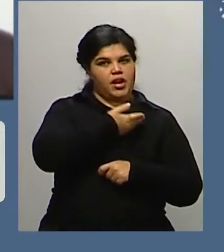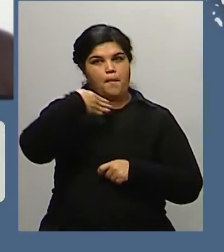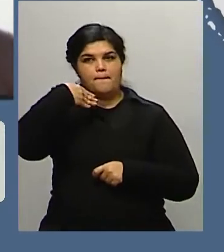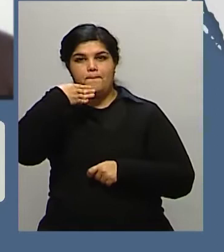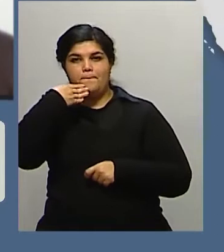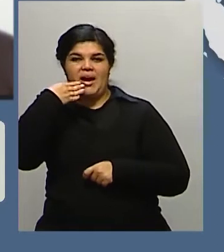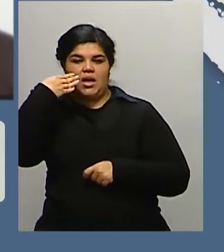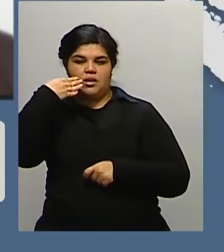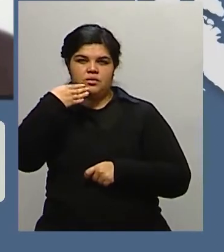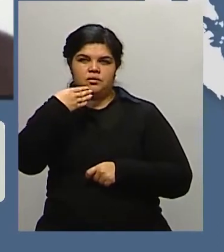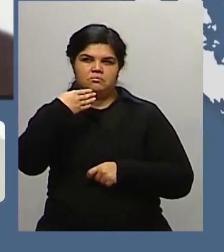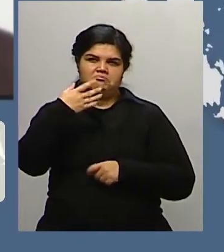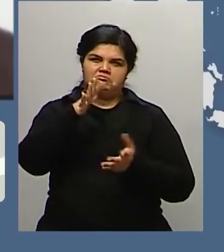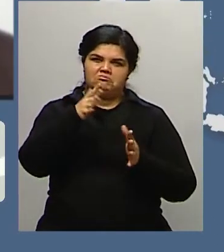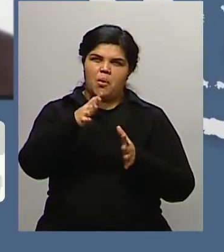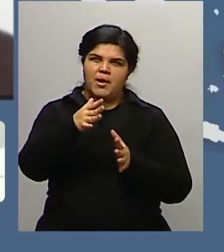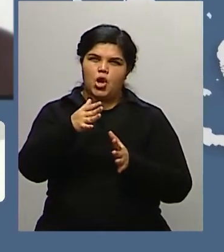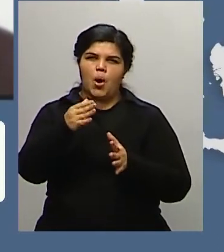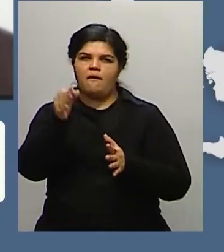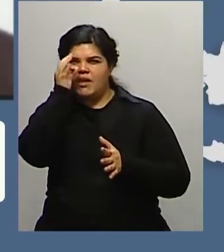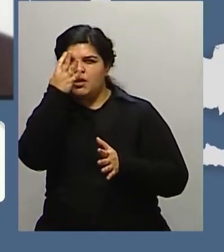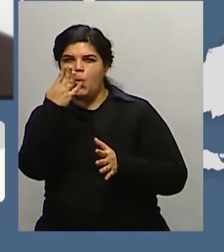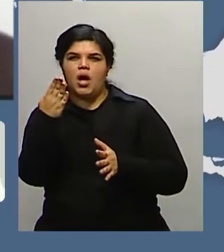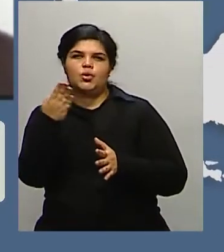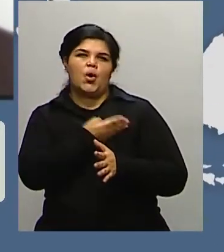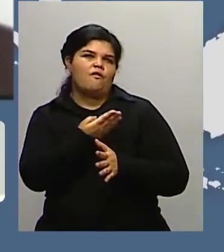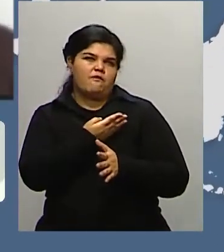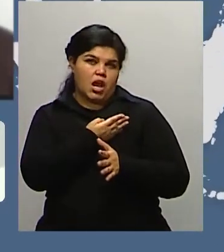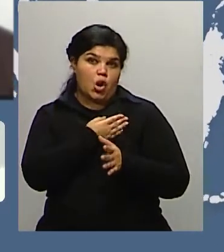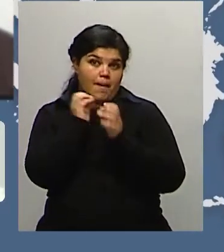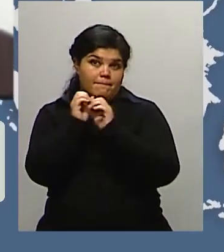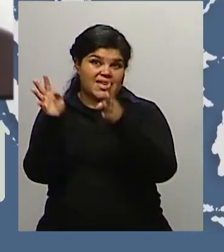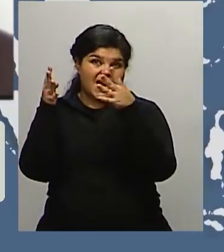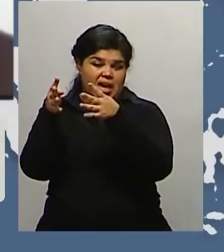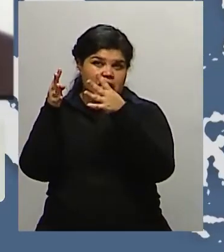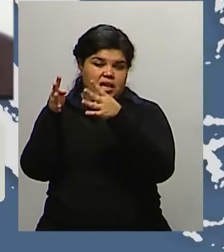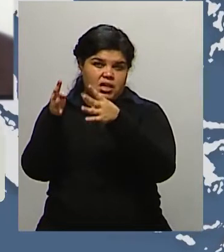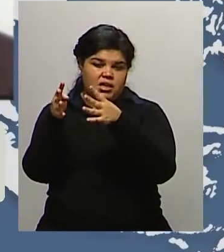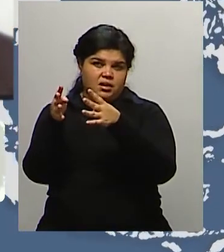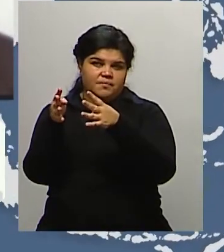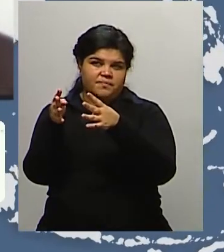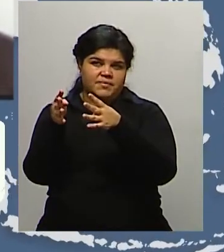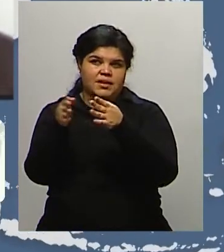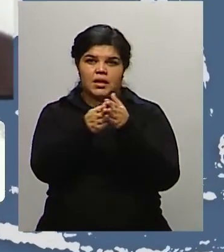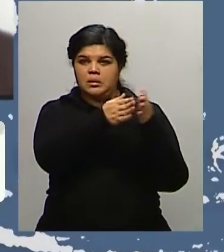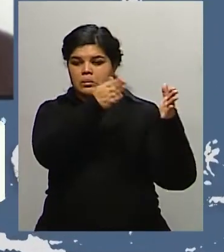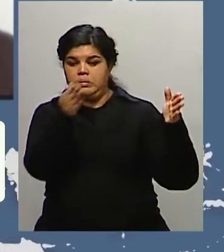había iniciado el 24 de febrero, mide el primer trimestre, eso es al 31 de